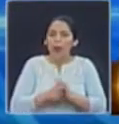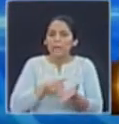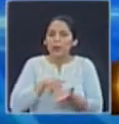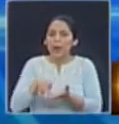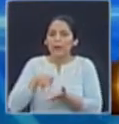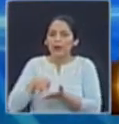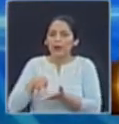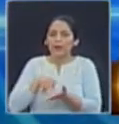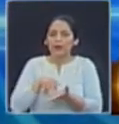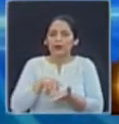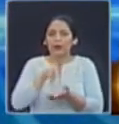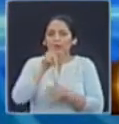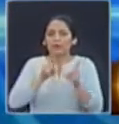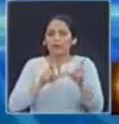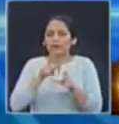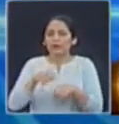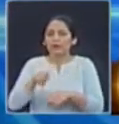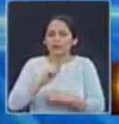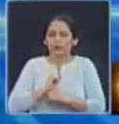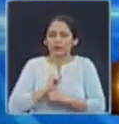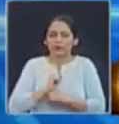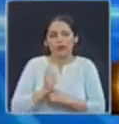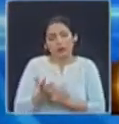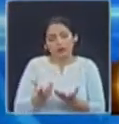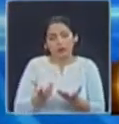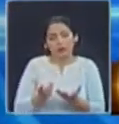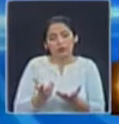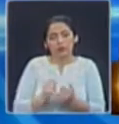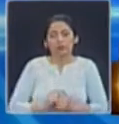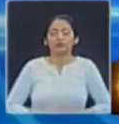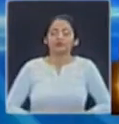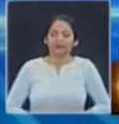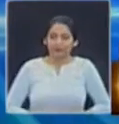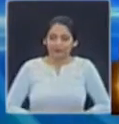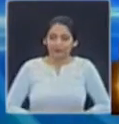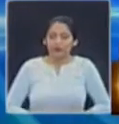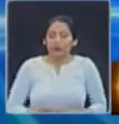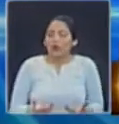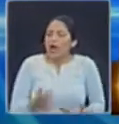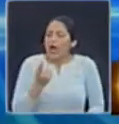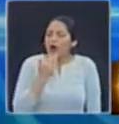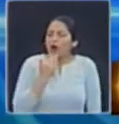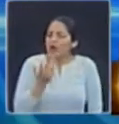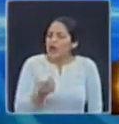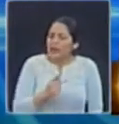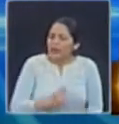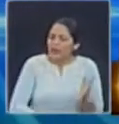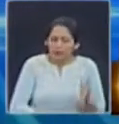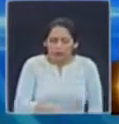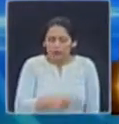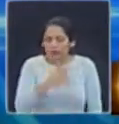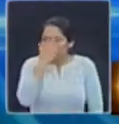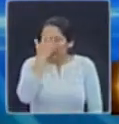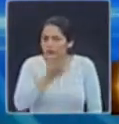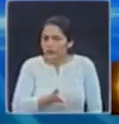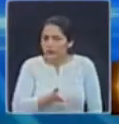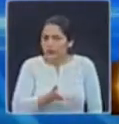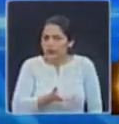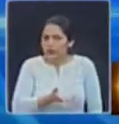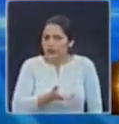participar, estar en bolsa. Es decir, tenían que aclarar ese tema para poder intervenir en bolsa. Increíble.